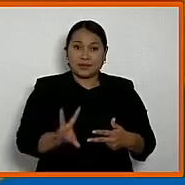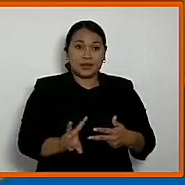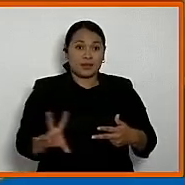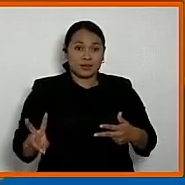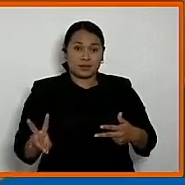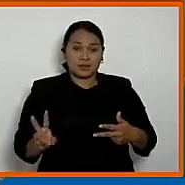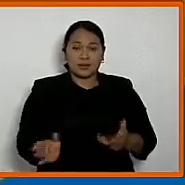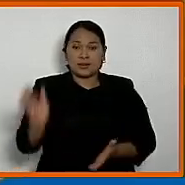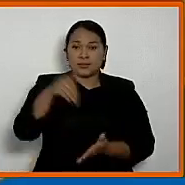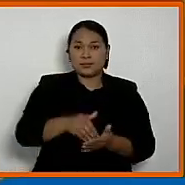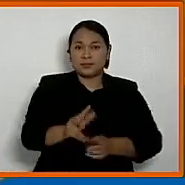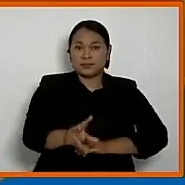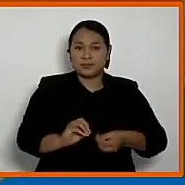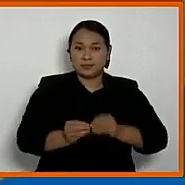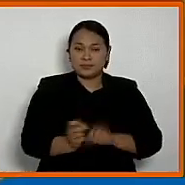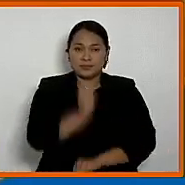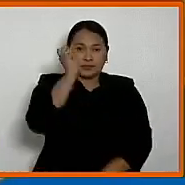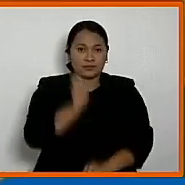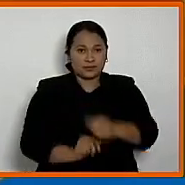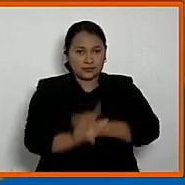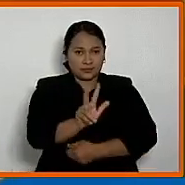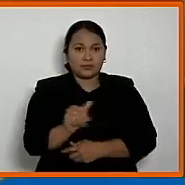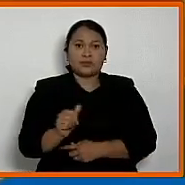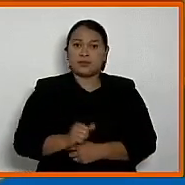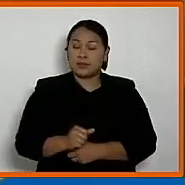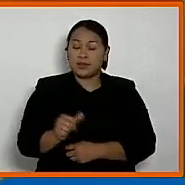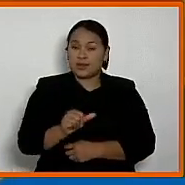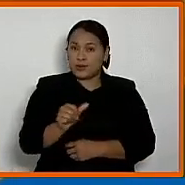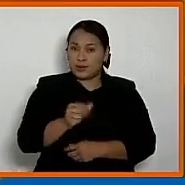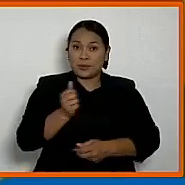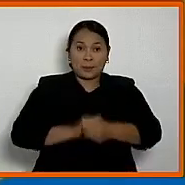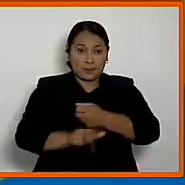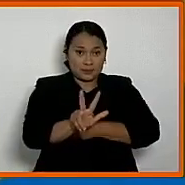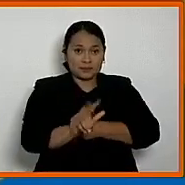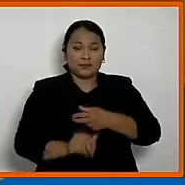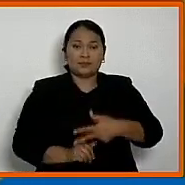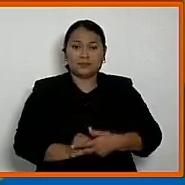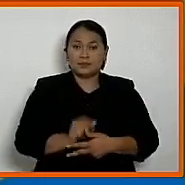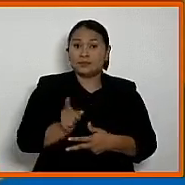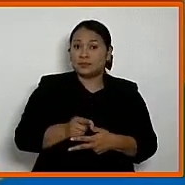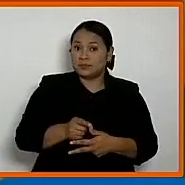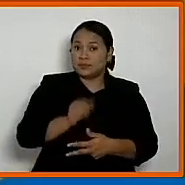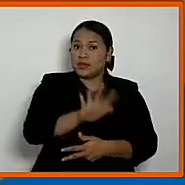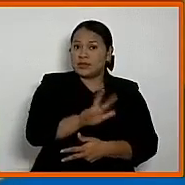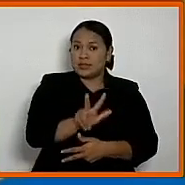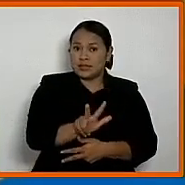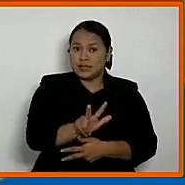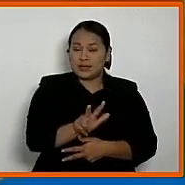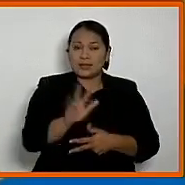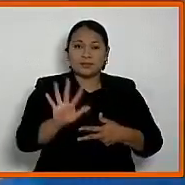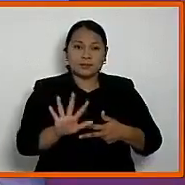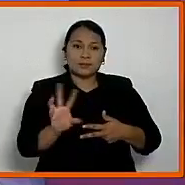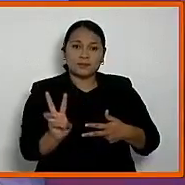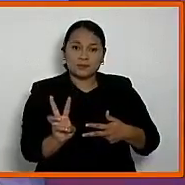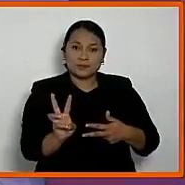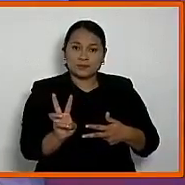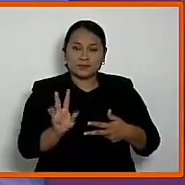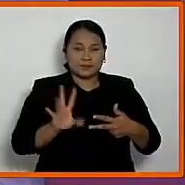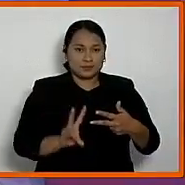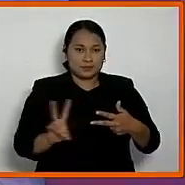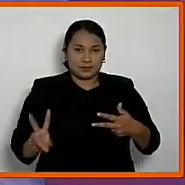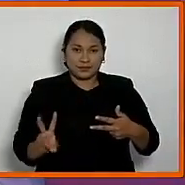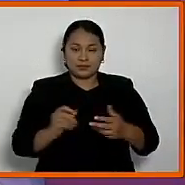77. Con gusto repito, tus tres números favorecidos para Pega 3 son 53, 56 y